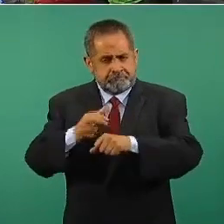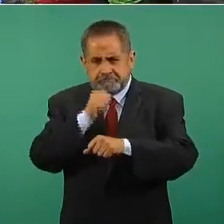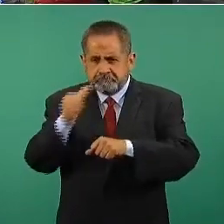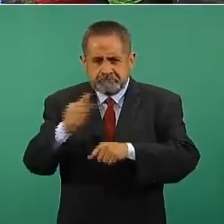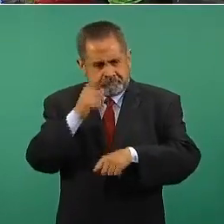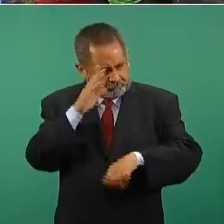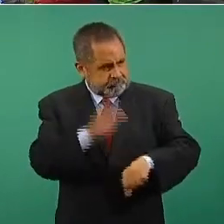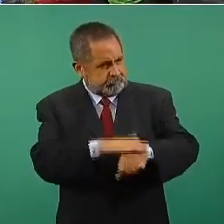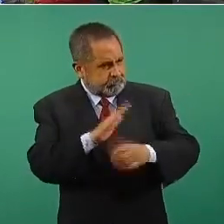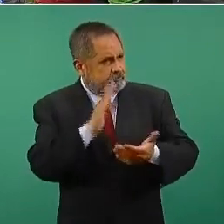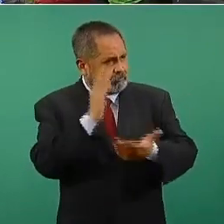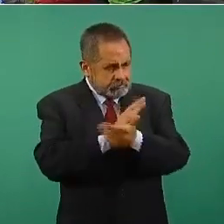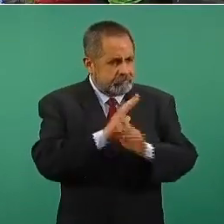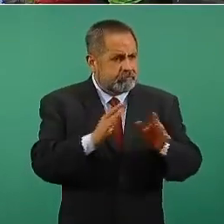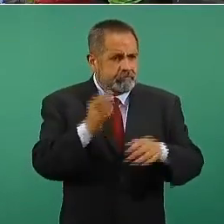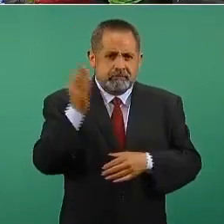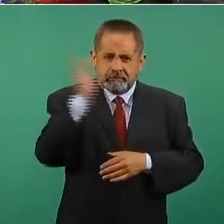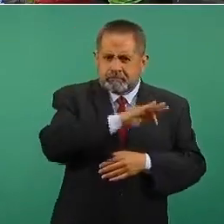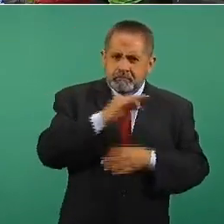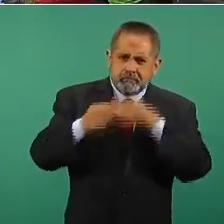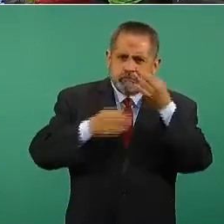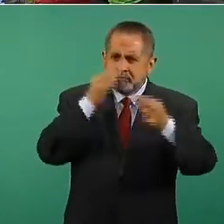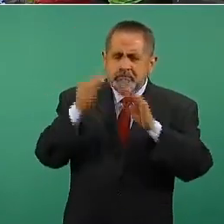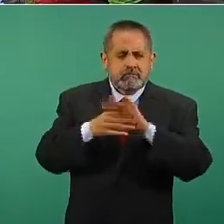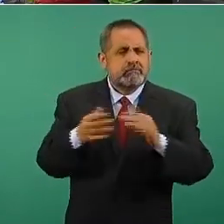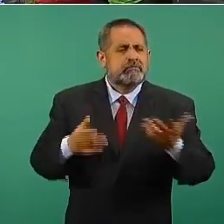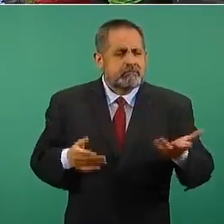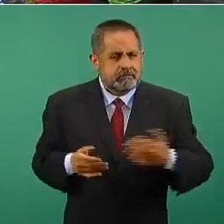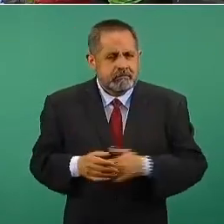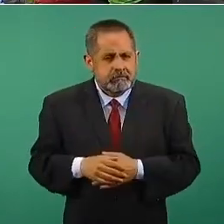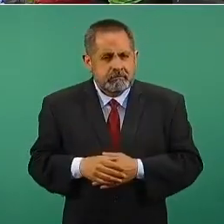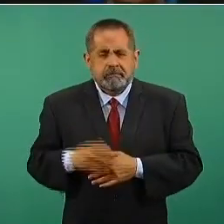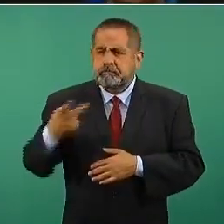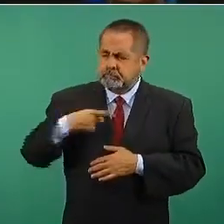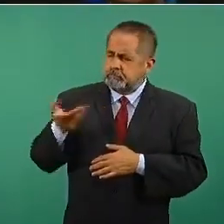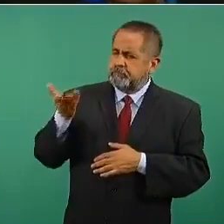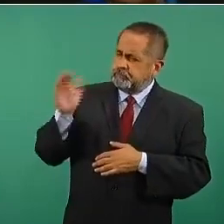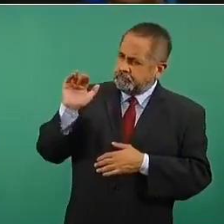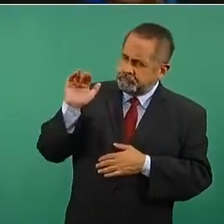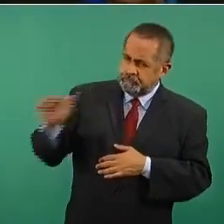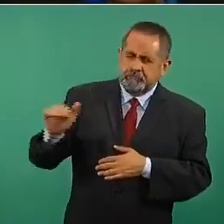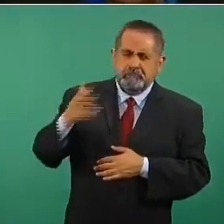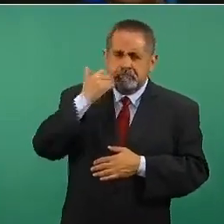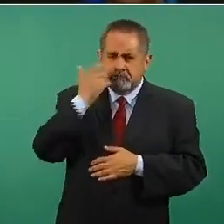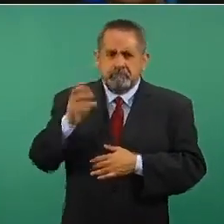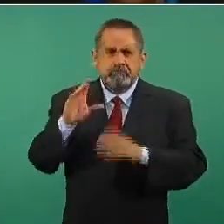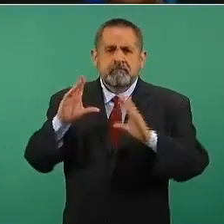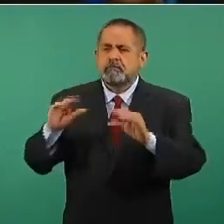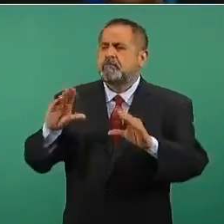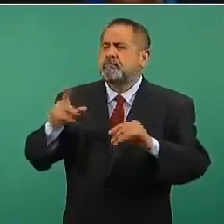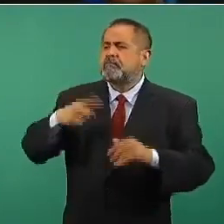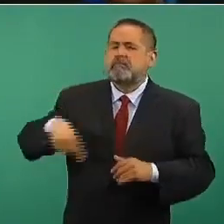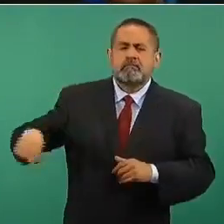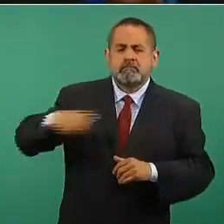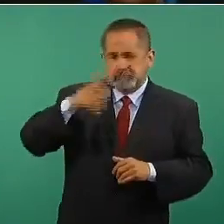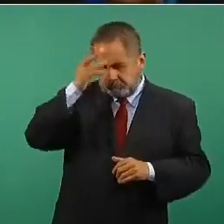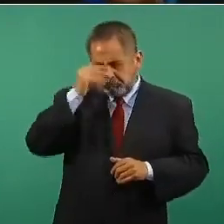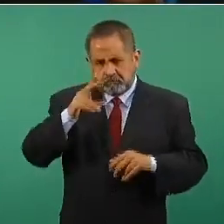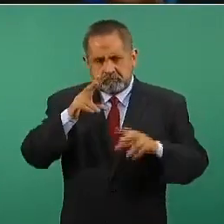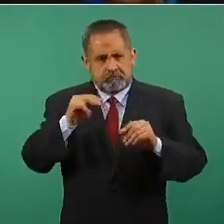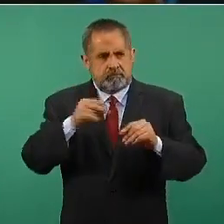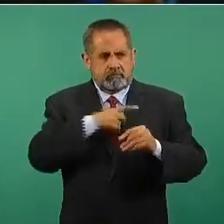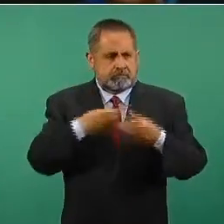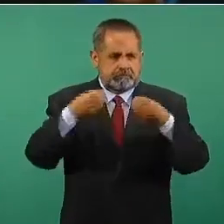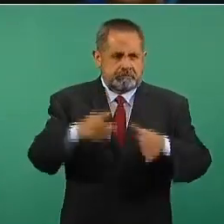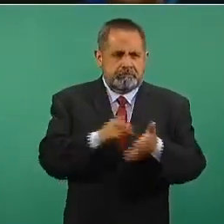acción para contrarrestar esas fake news. ¿Qué decirle a la gente que está pidiendo justamente una capacitación sin vulnerar derechos humanos, ni mucho